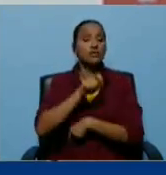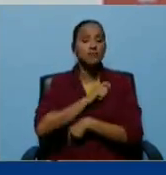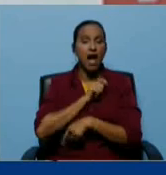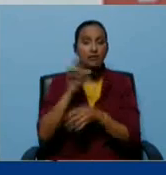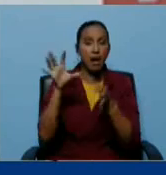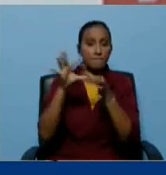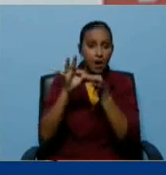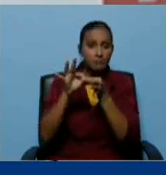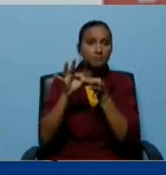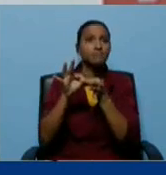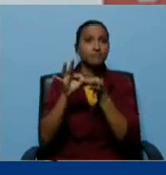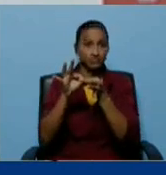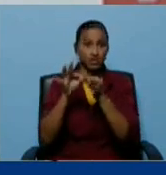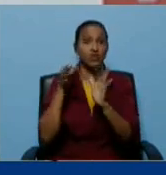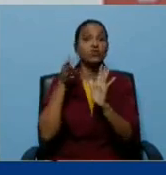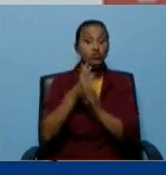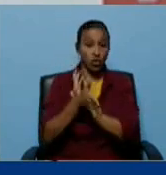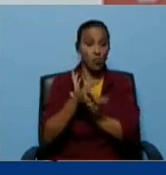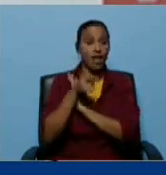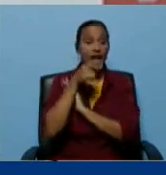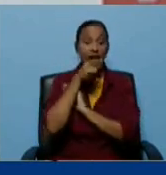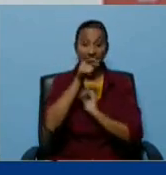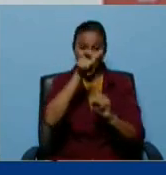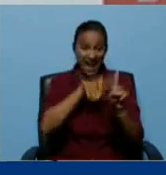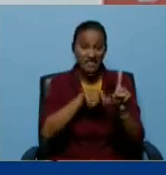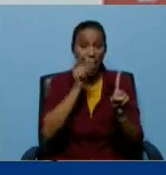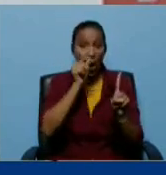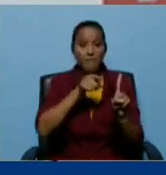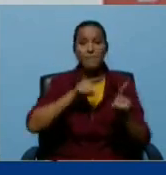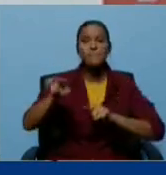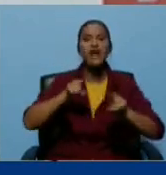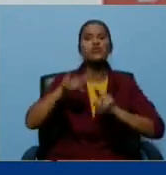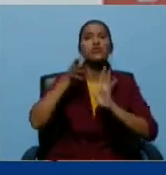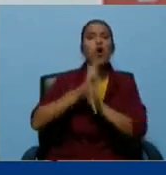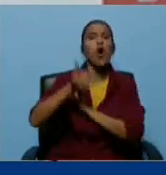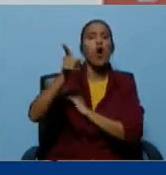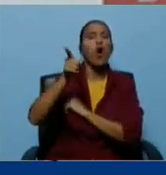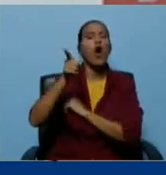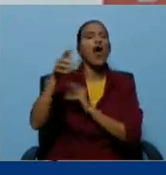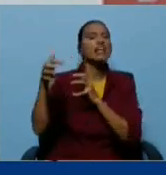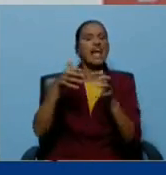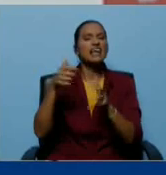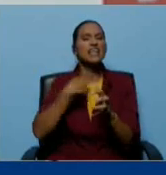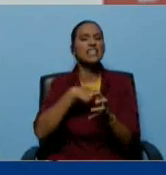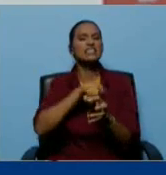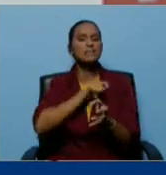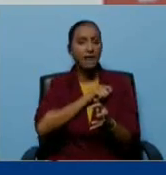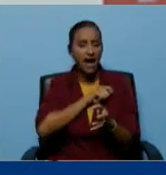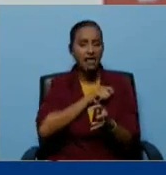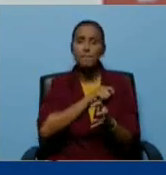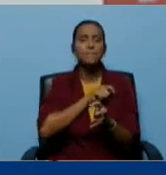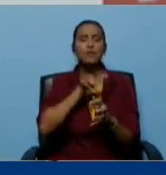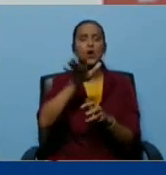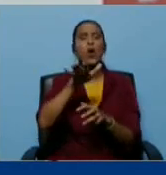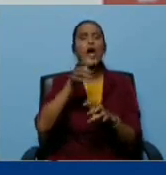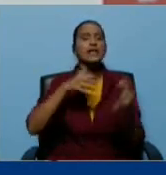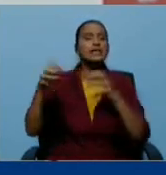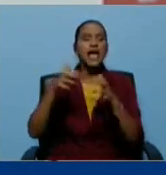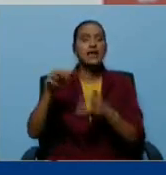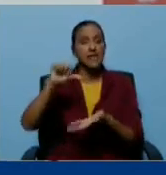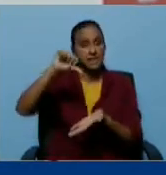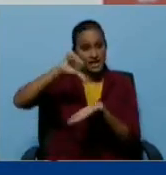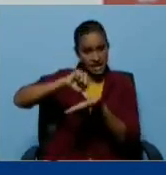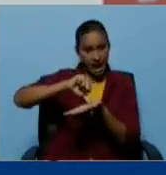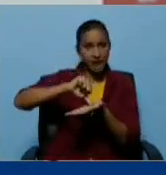Él metió a España en la guerra de Irak. Pero primero dijo: yo garantizo